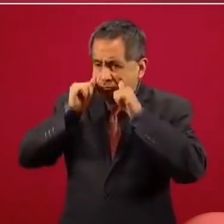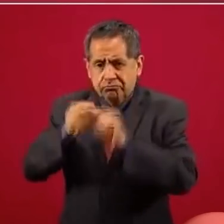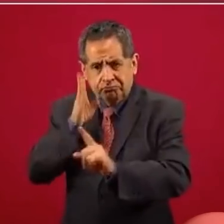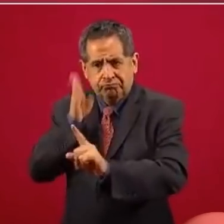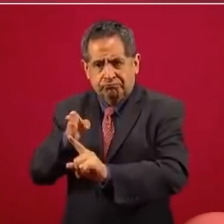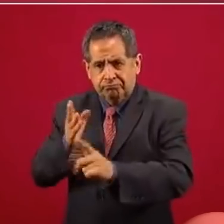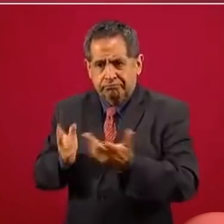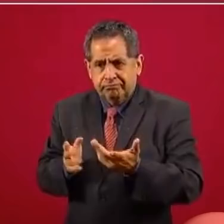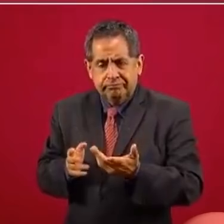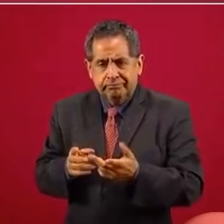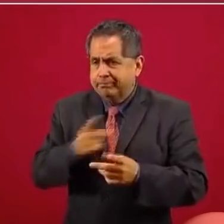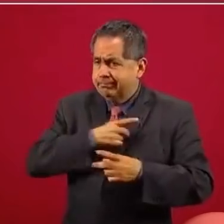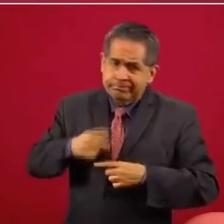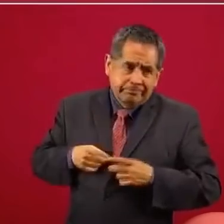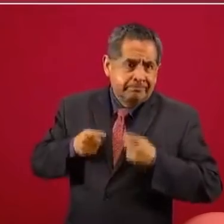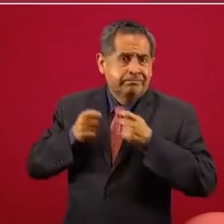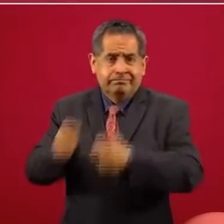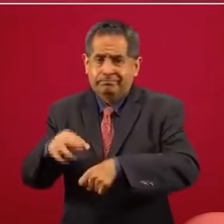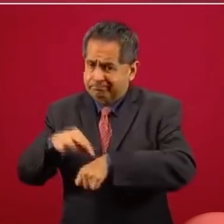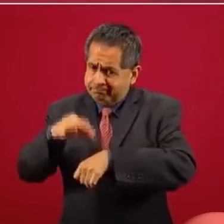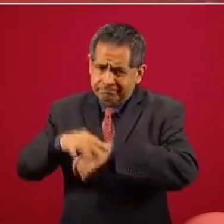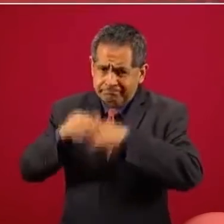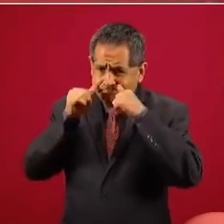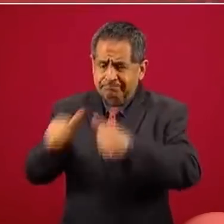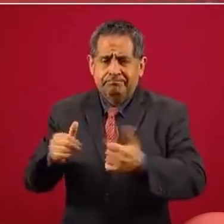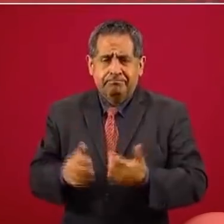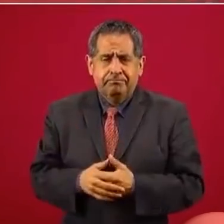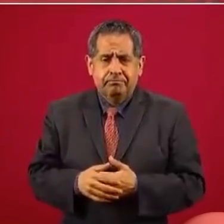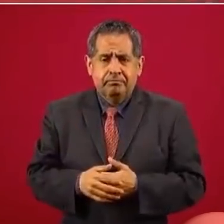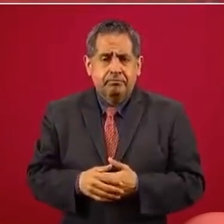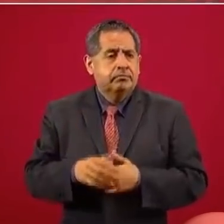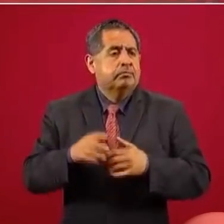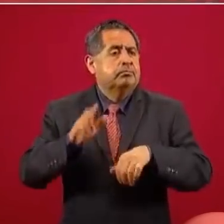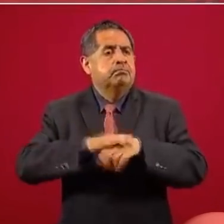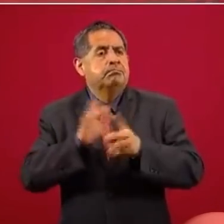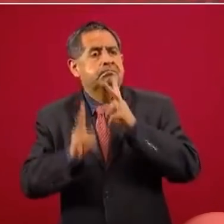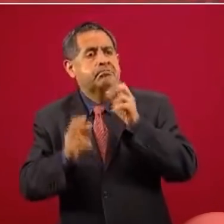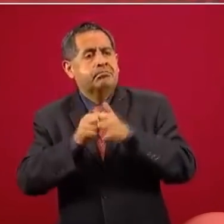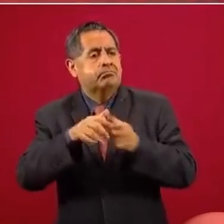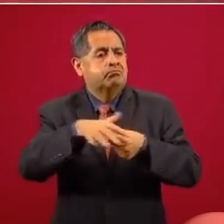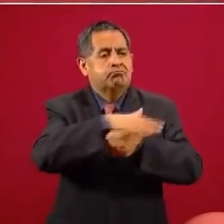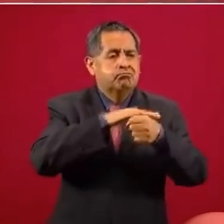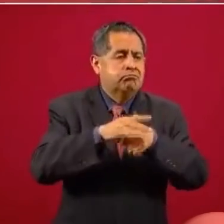que asegurarnos que lo tengan. Hablando con la autoridad local como podamos,